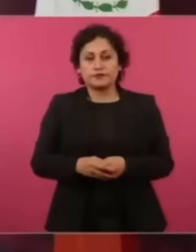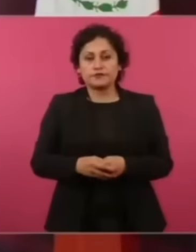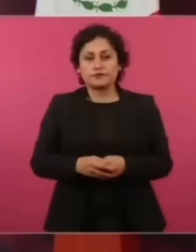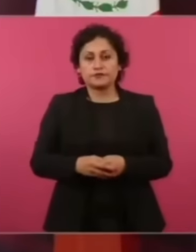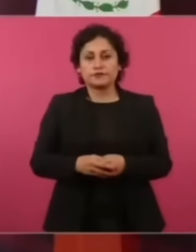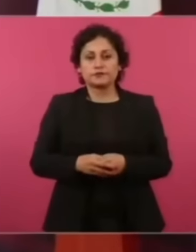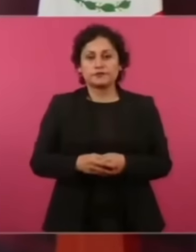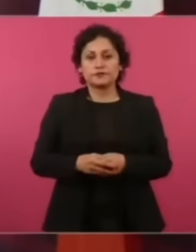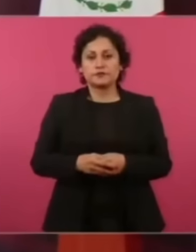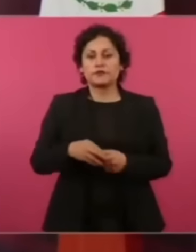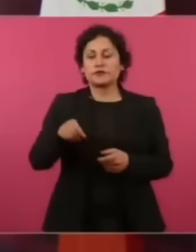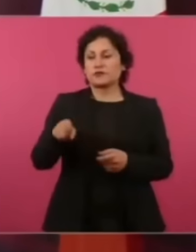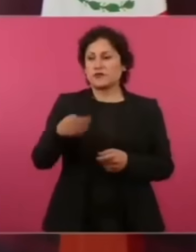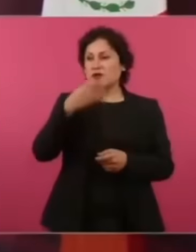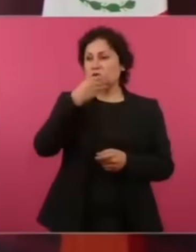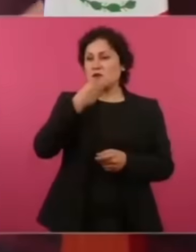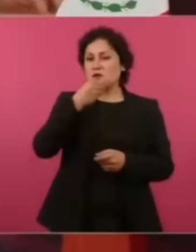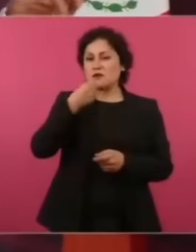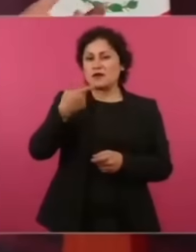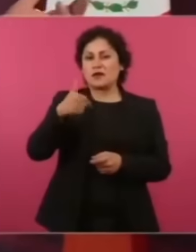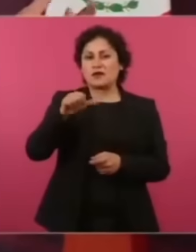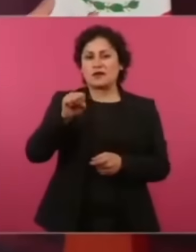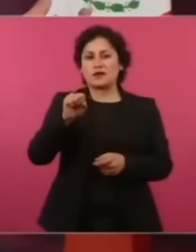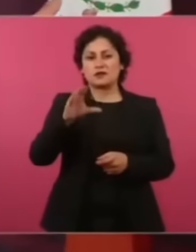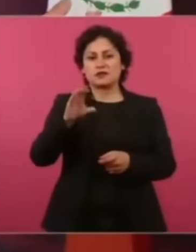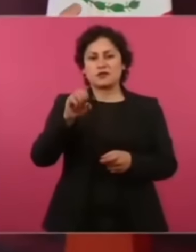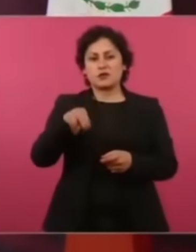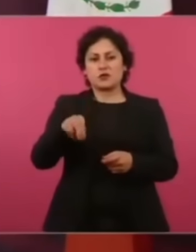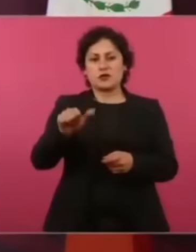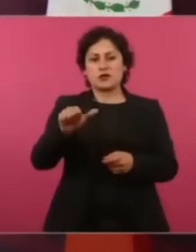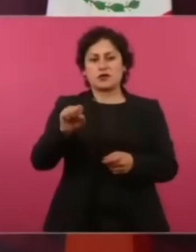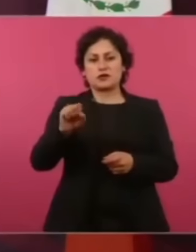este señor Gascón Azcárraga